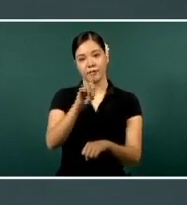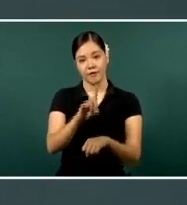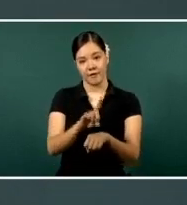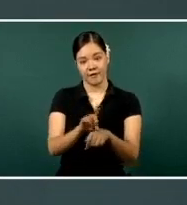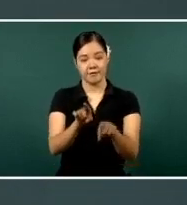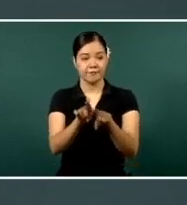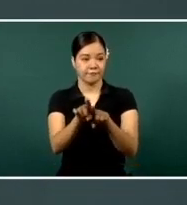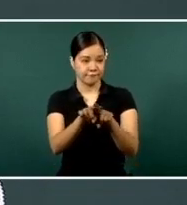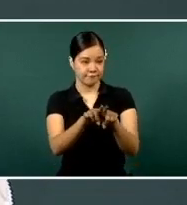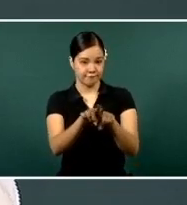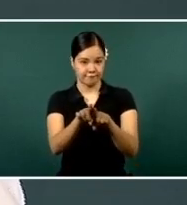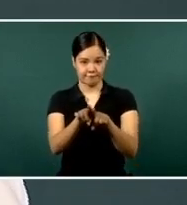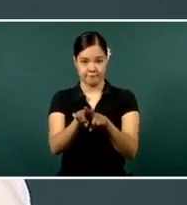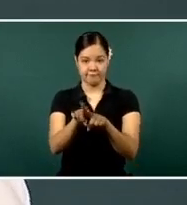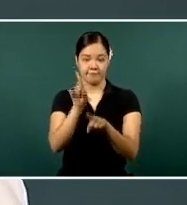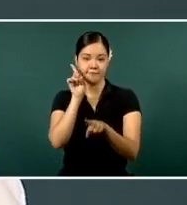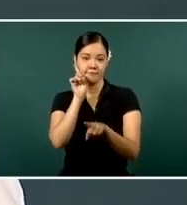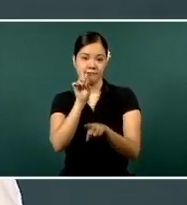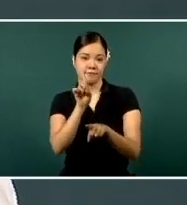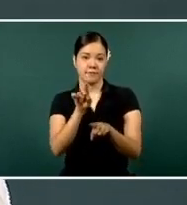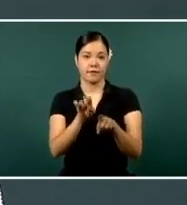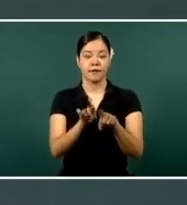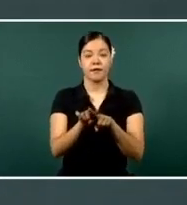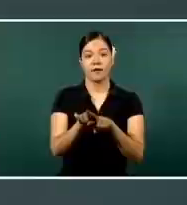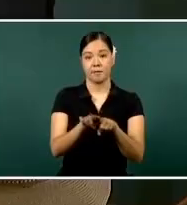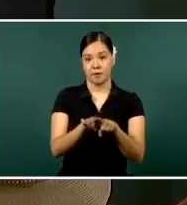hermanas y hermanos,